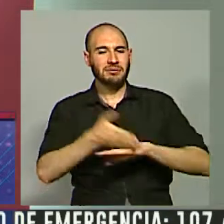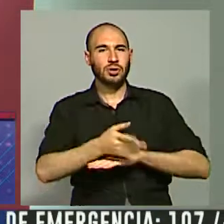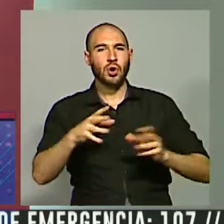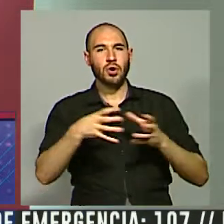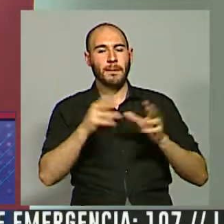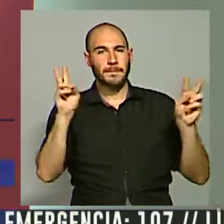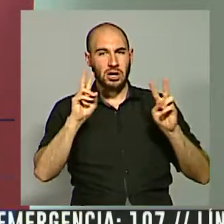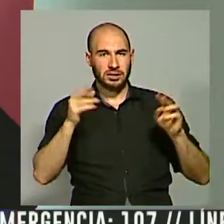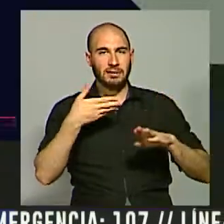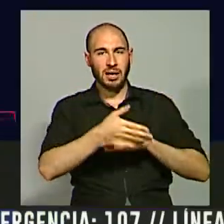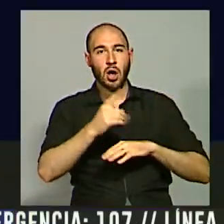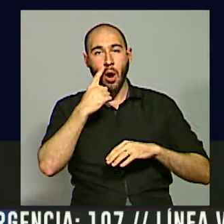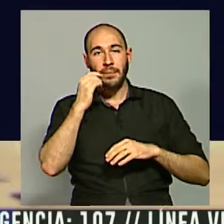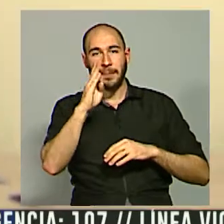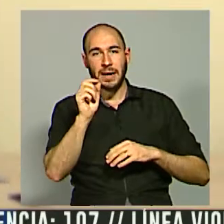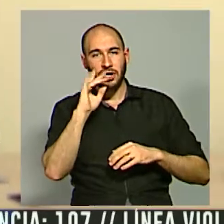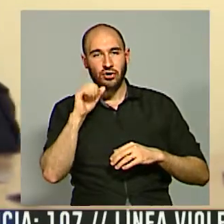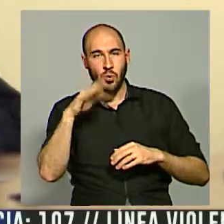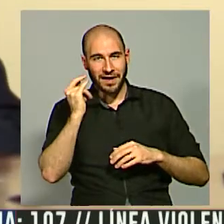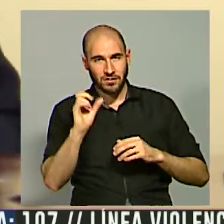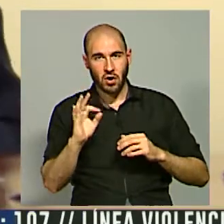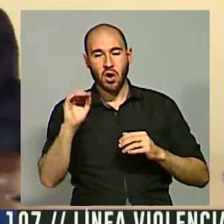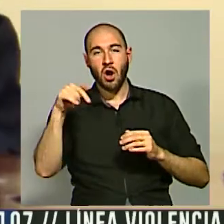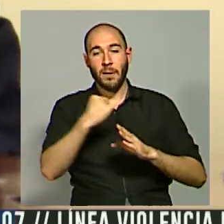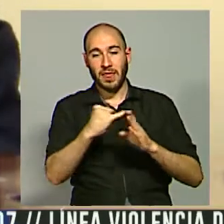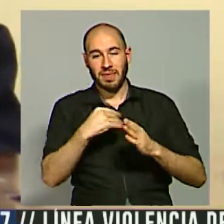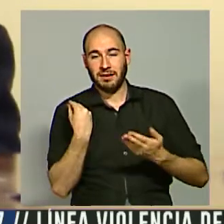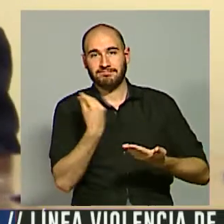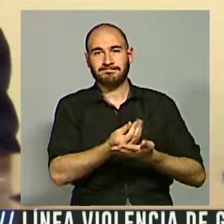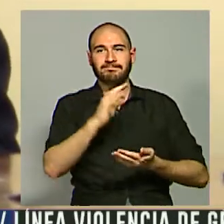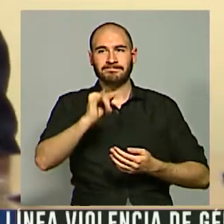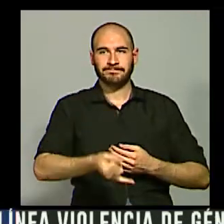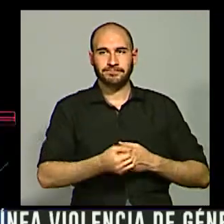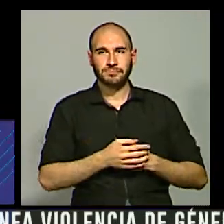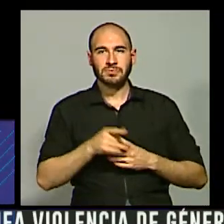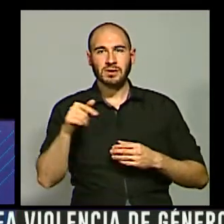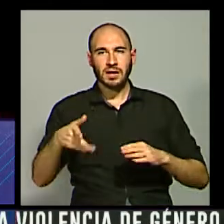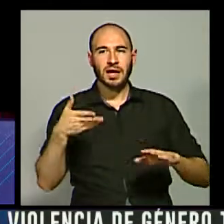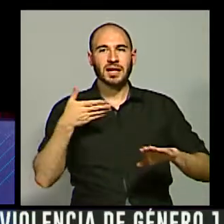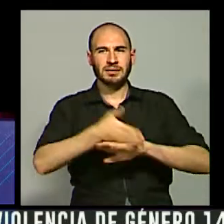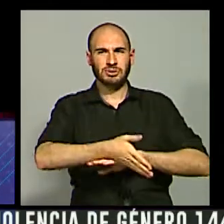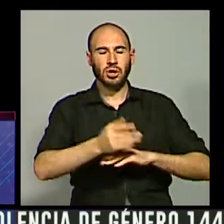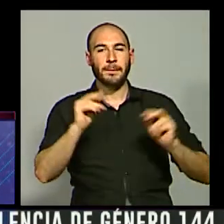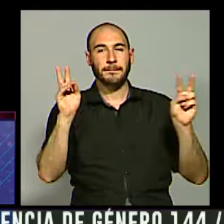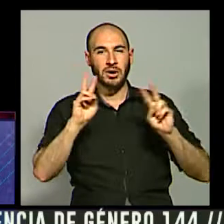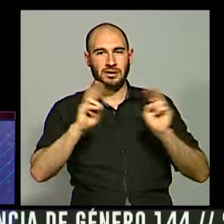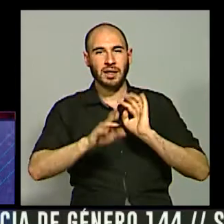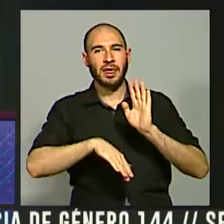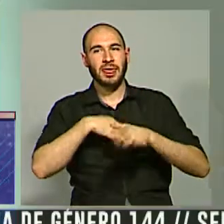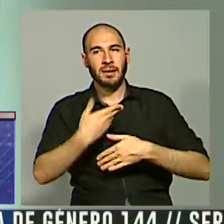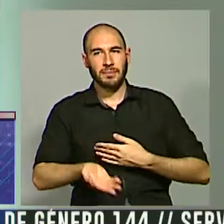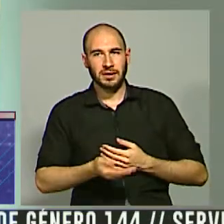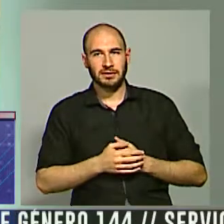Partido Justicialista y Luis Barrio Nuevo en el día de hoy, en el mediodía, asumió como interventor del PJ luego